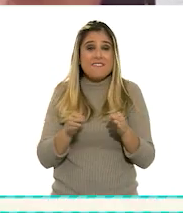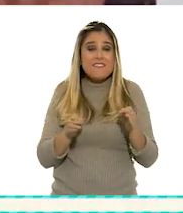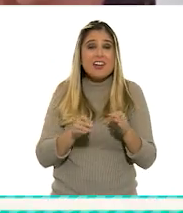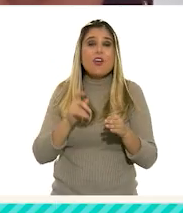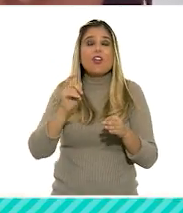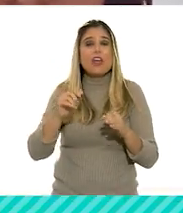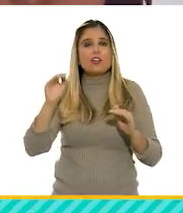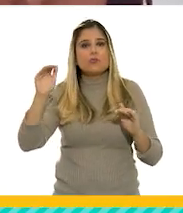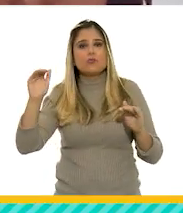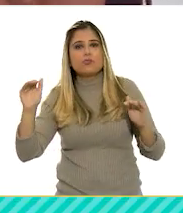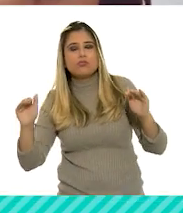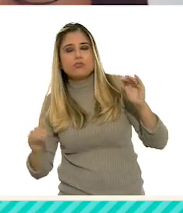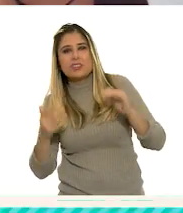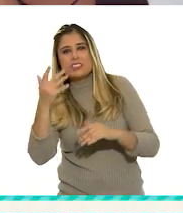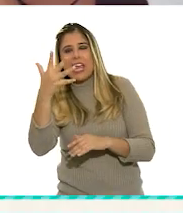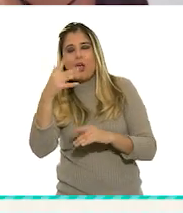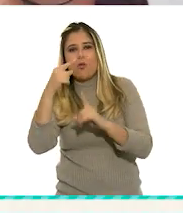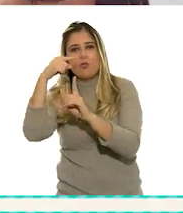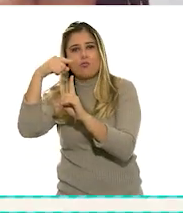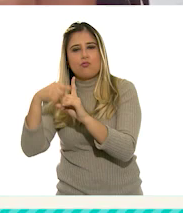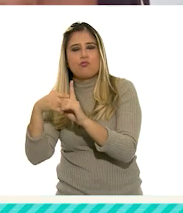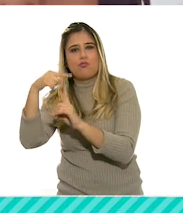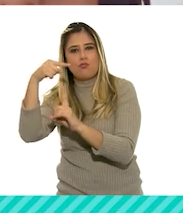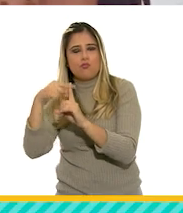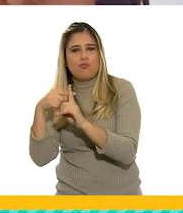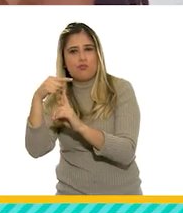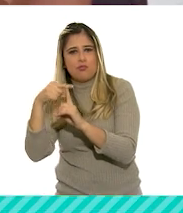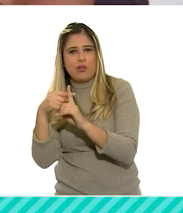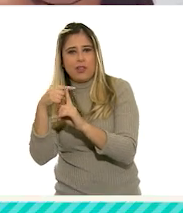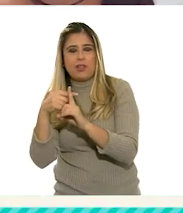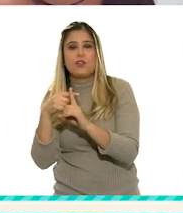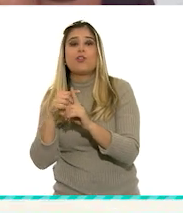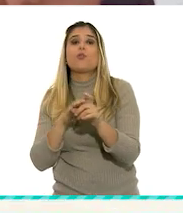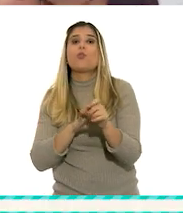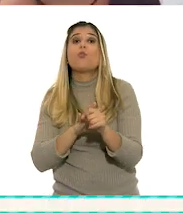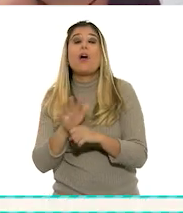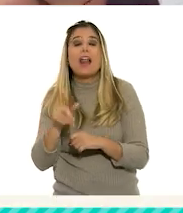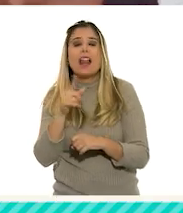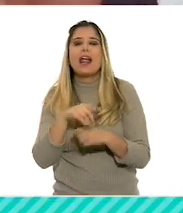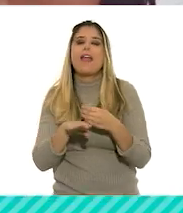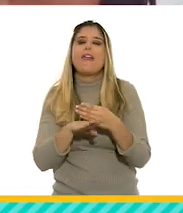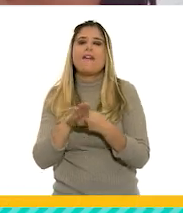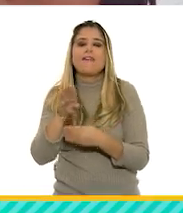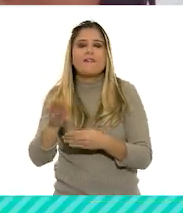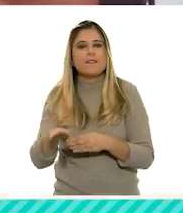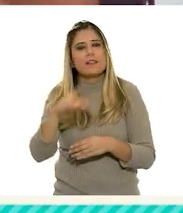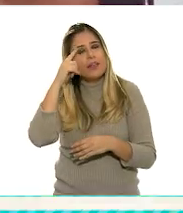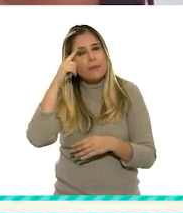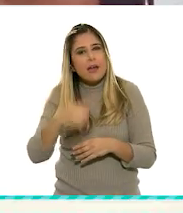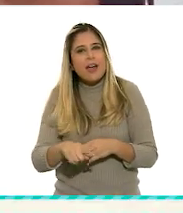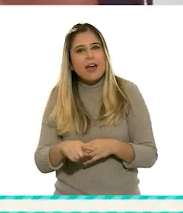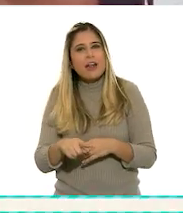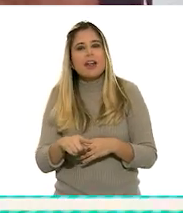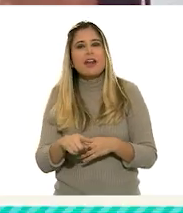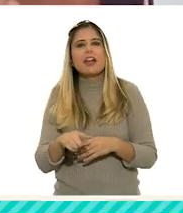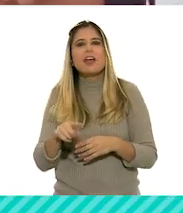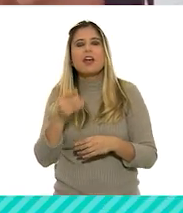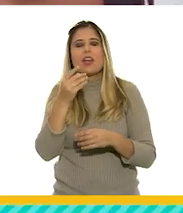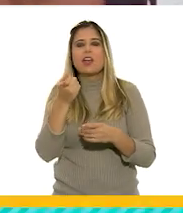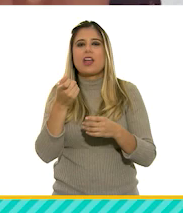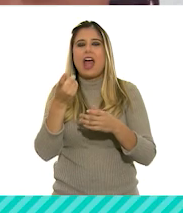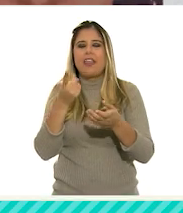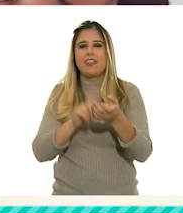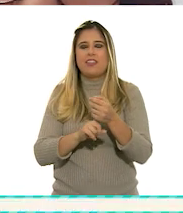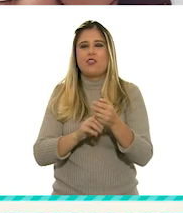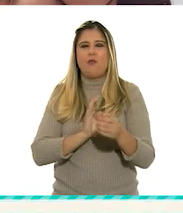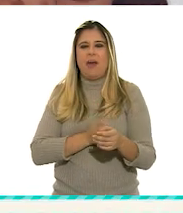por debajo de los 5 grados centígrados, lo cual evita que los